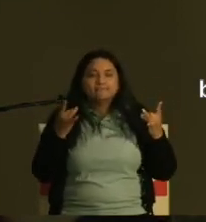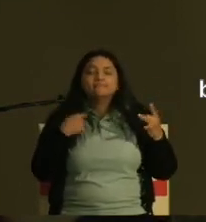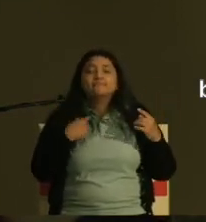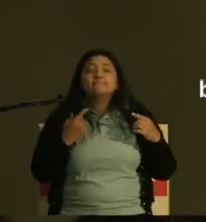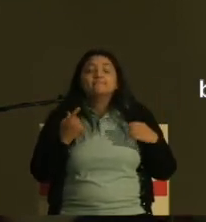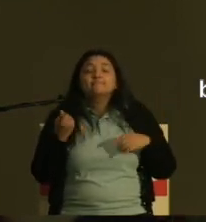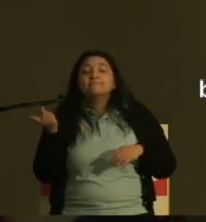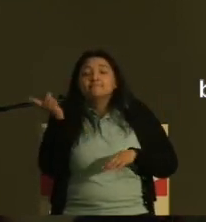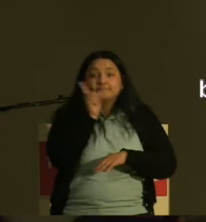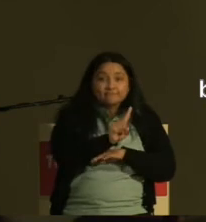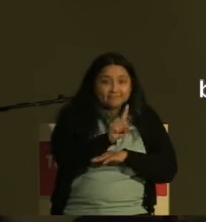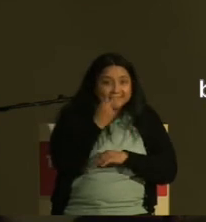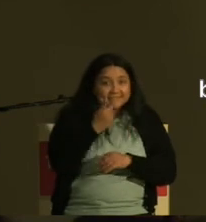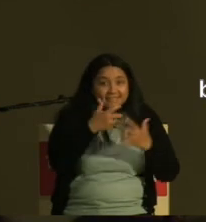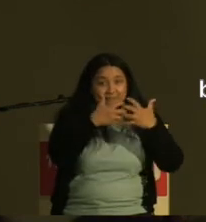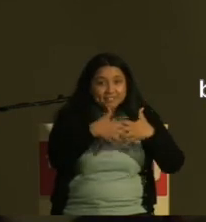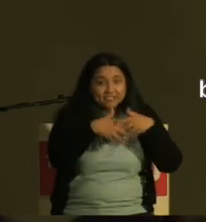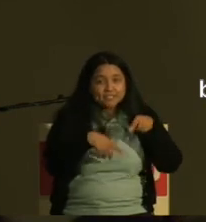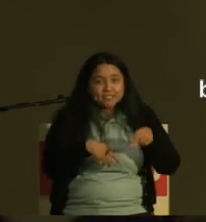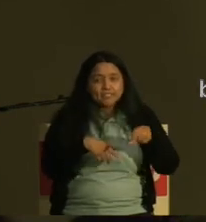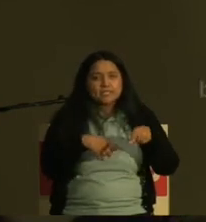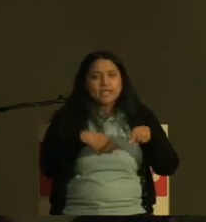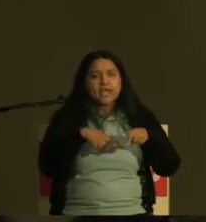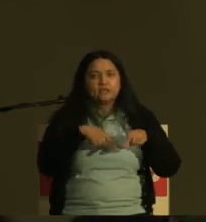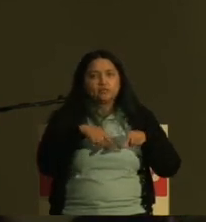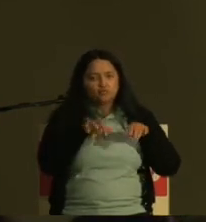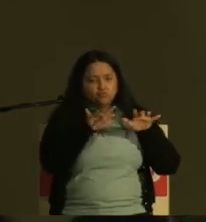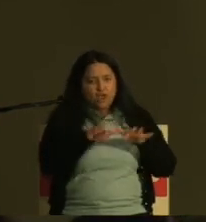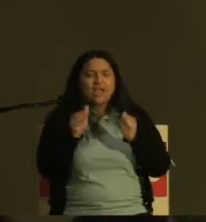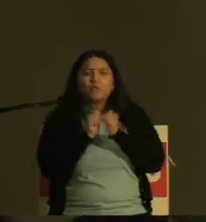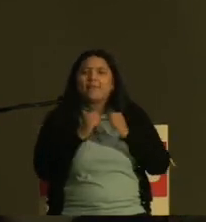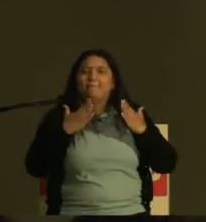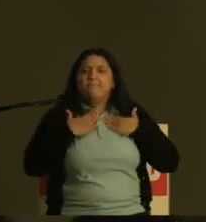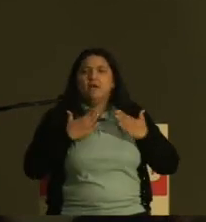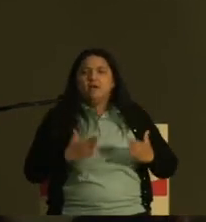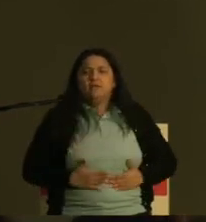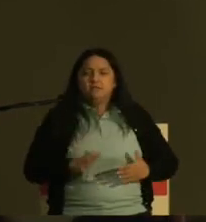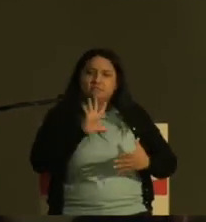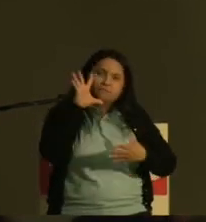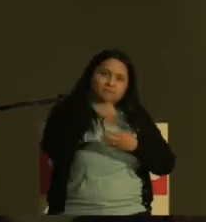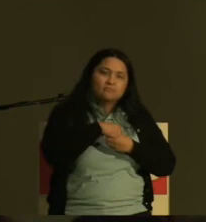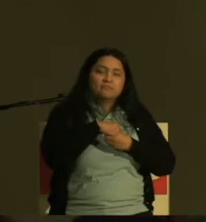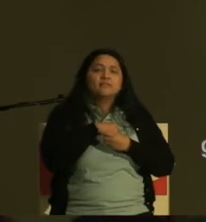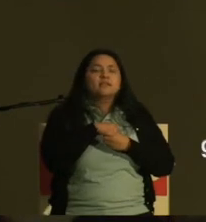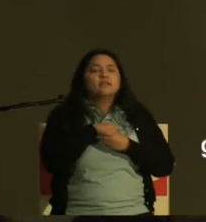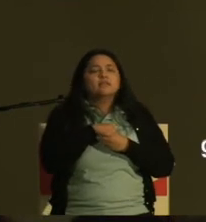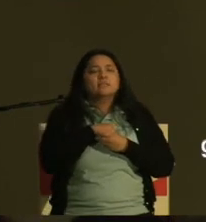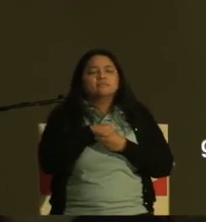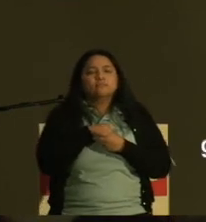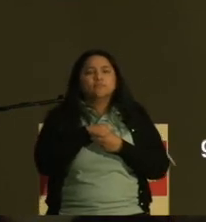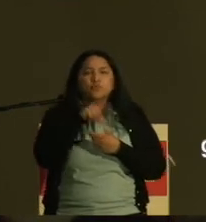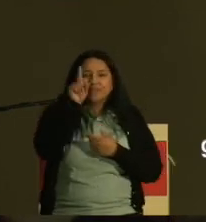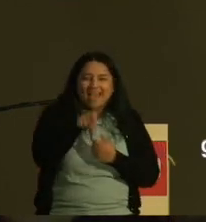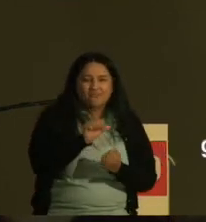daba cuenta que uno escribe con el cuerpo realmente. Sí, con todo el cuerpo. Con todo el cuerpo. Sí. Y se enfrenta a los problemas.